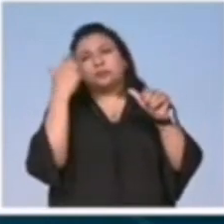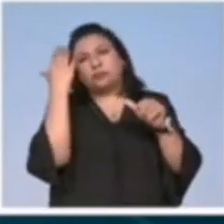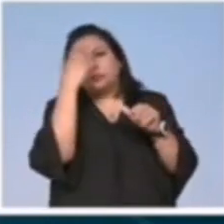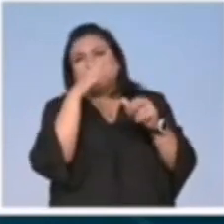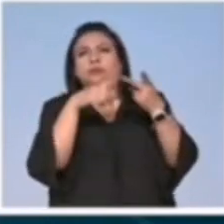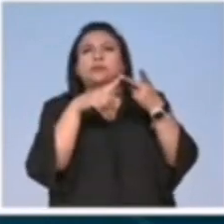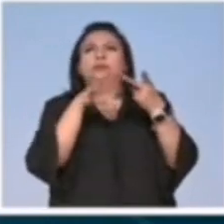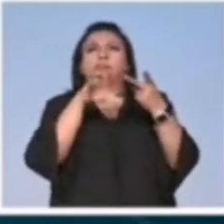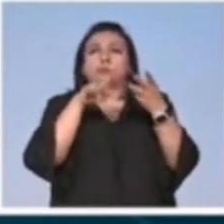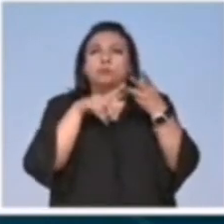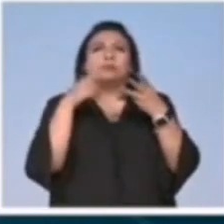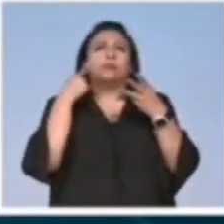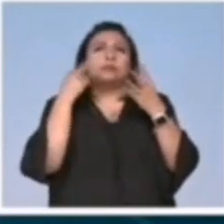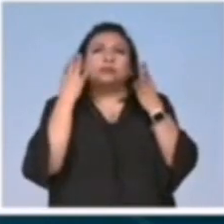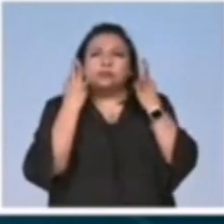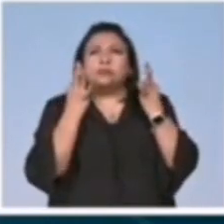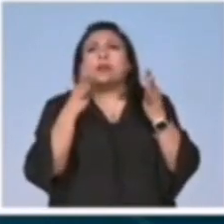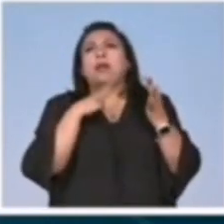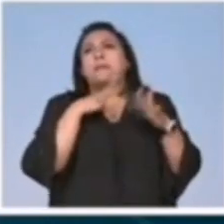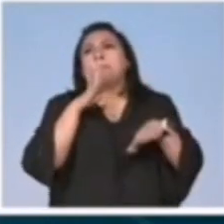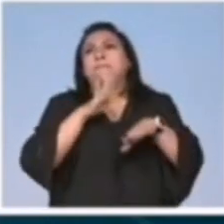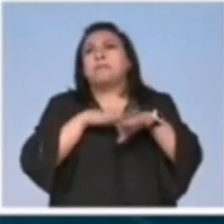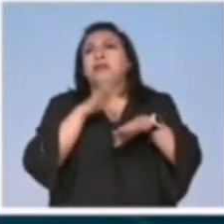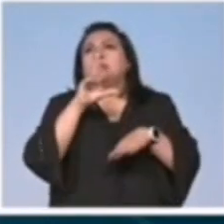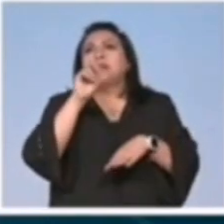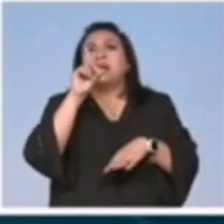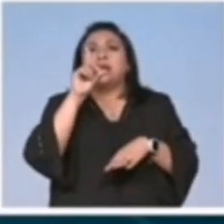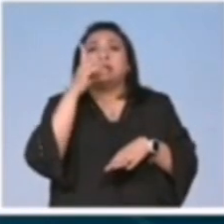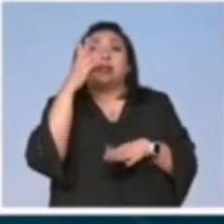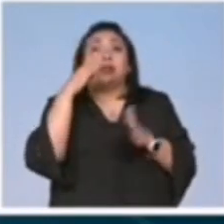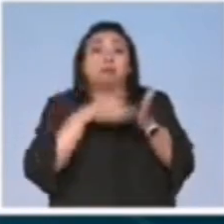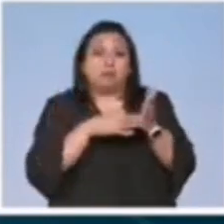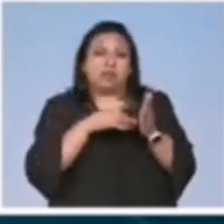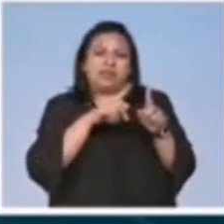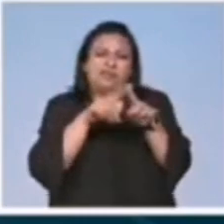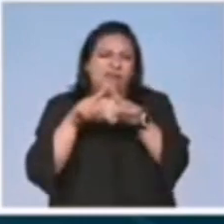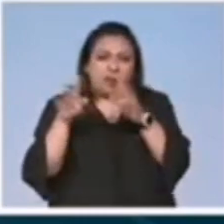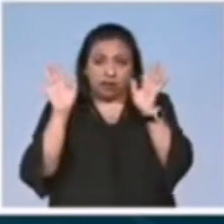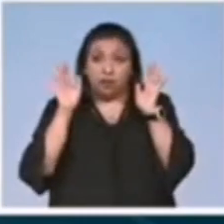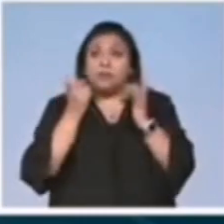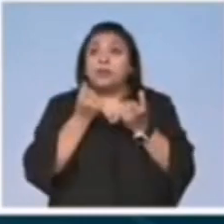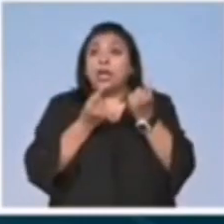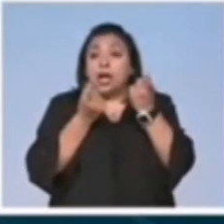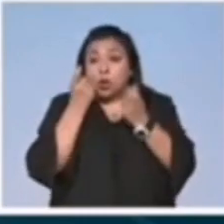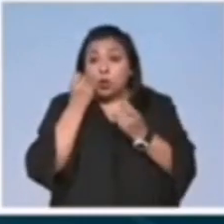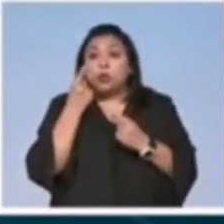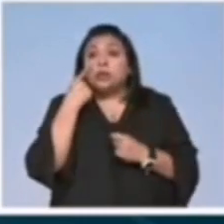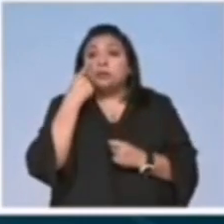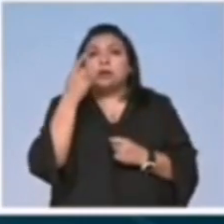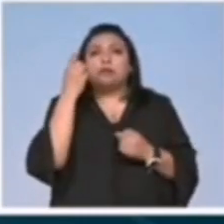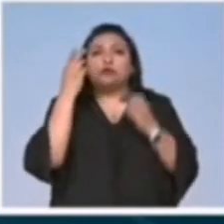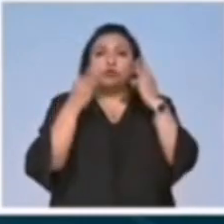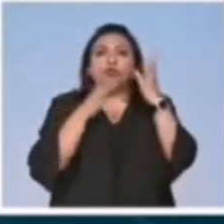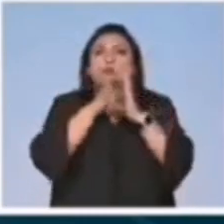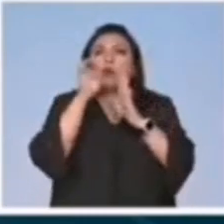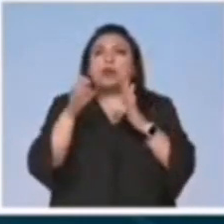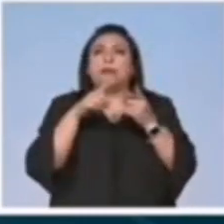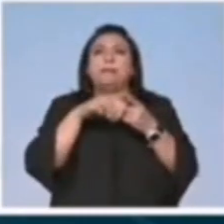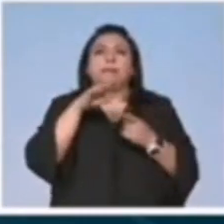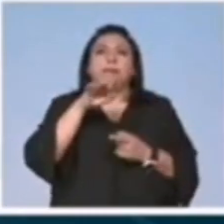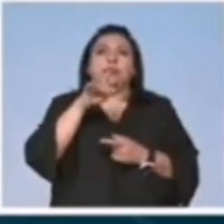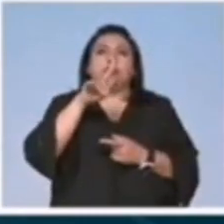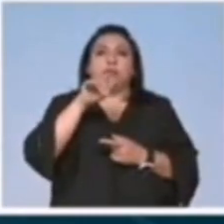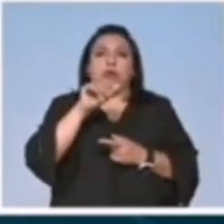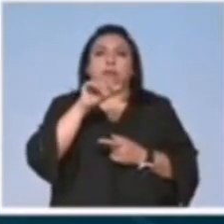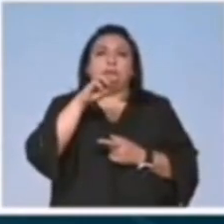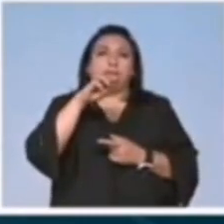y joyería. Llegó a crear más de 3.000 obras. Algunas de estas están en museos como el Metropolitan Museum